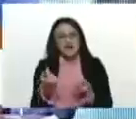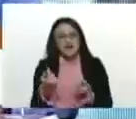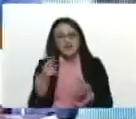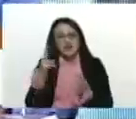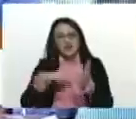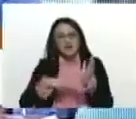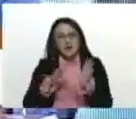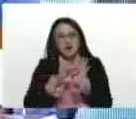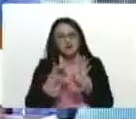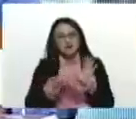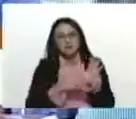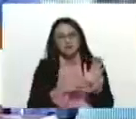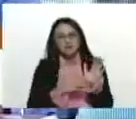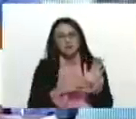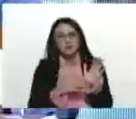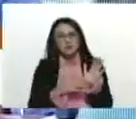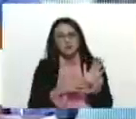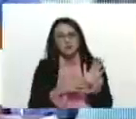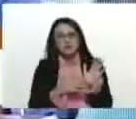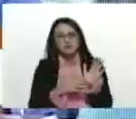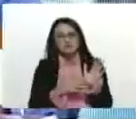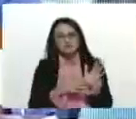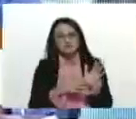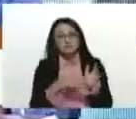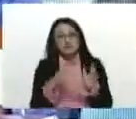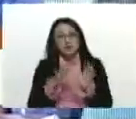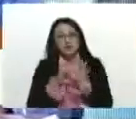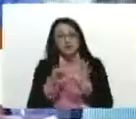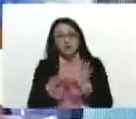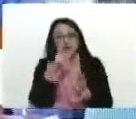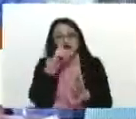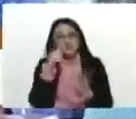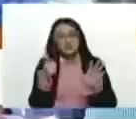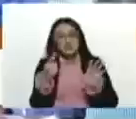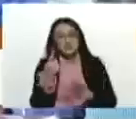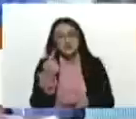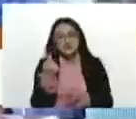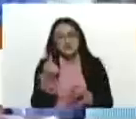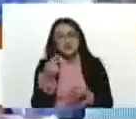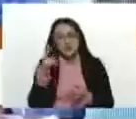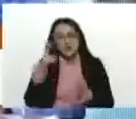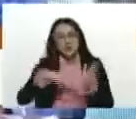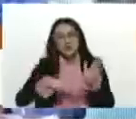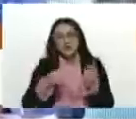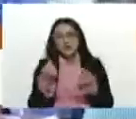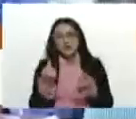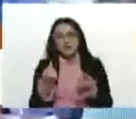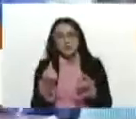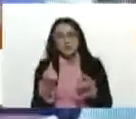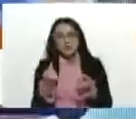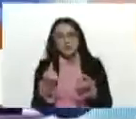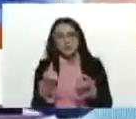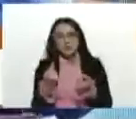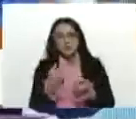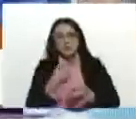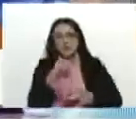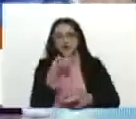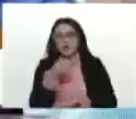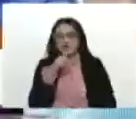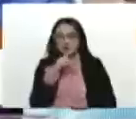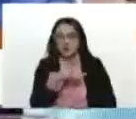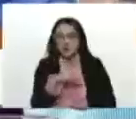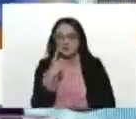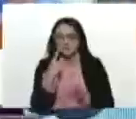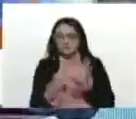constitución la constitución del año sesenta y uno nadie la leía voy a contar una anécdota